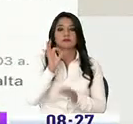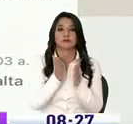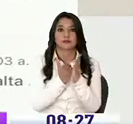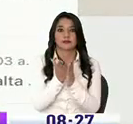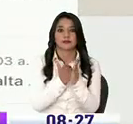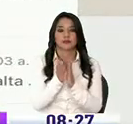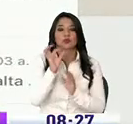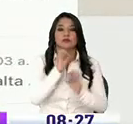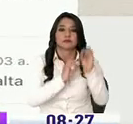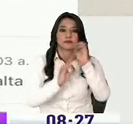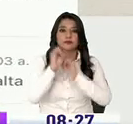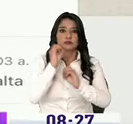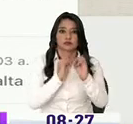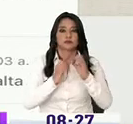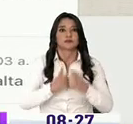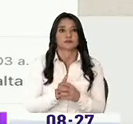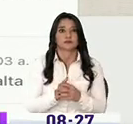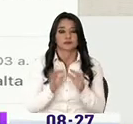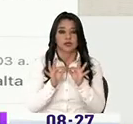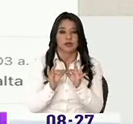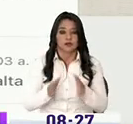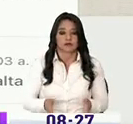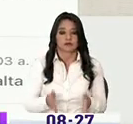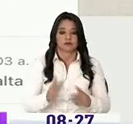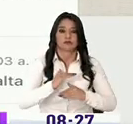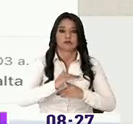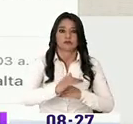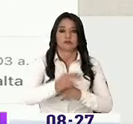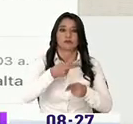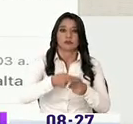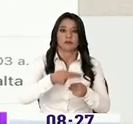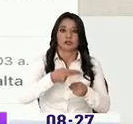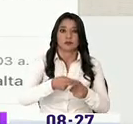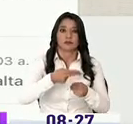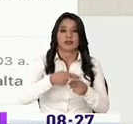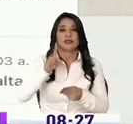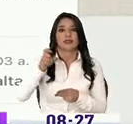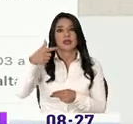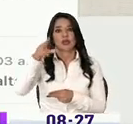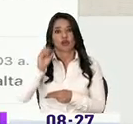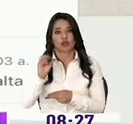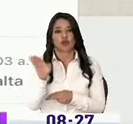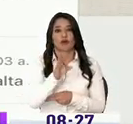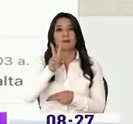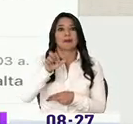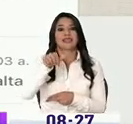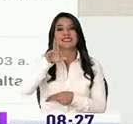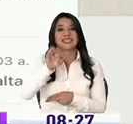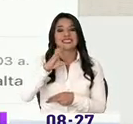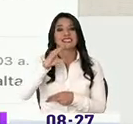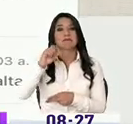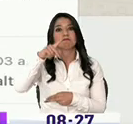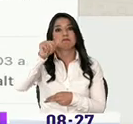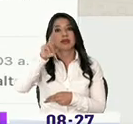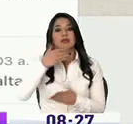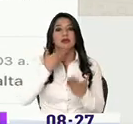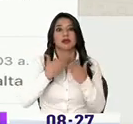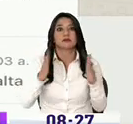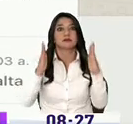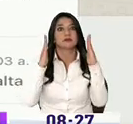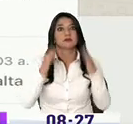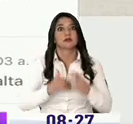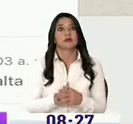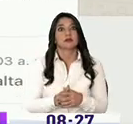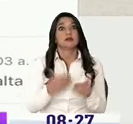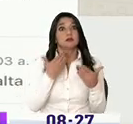una observación. En la nota de los arreglos viales se repitió varias veces el nombre de Diego Vázquez. Disculpen, es Diego Vázquez de Cepeda. Gracias por su atención.